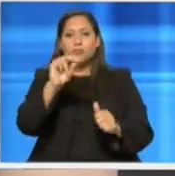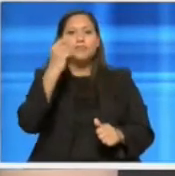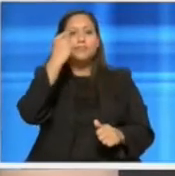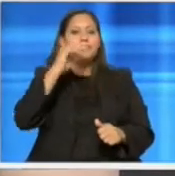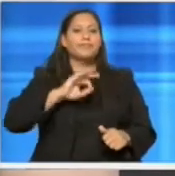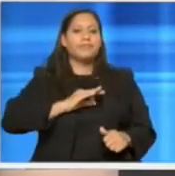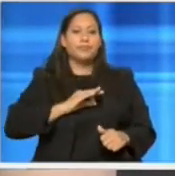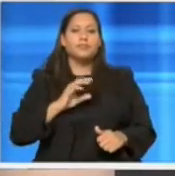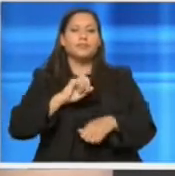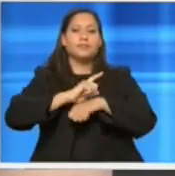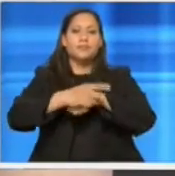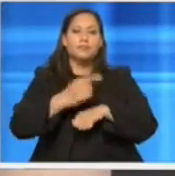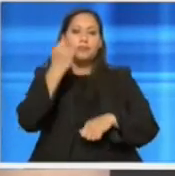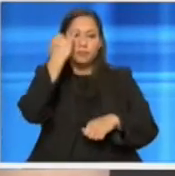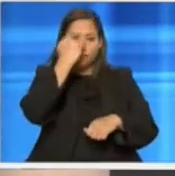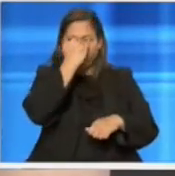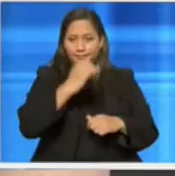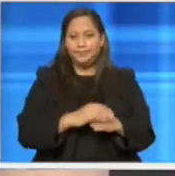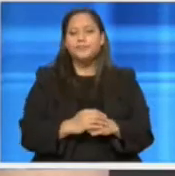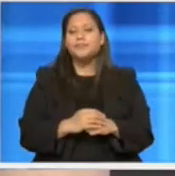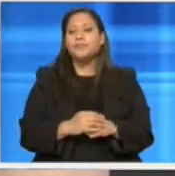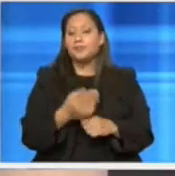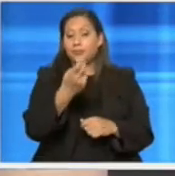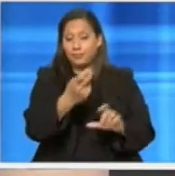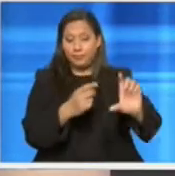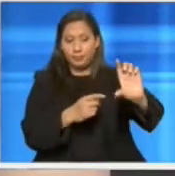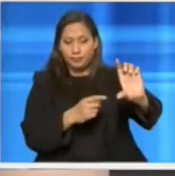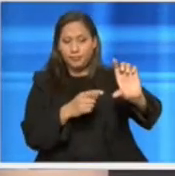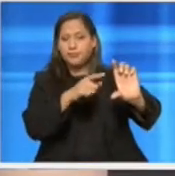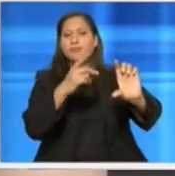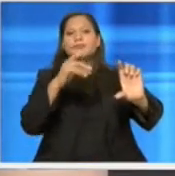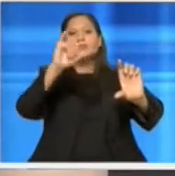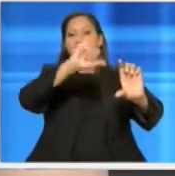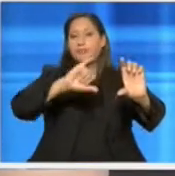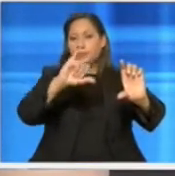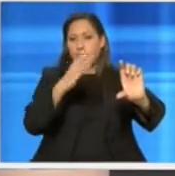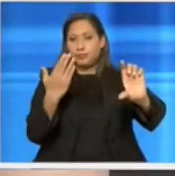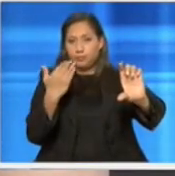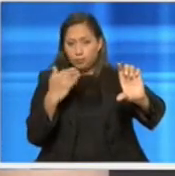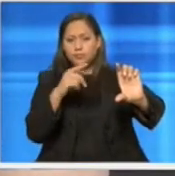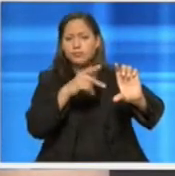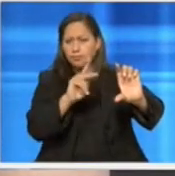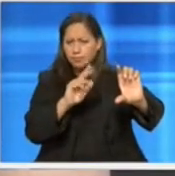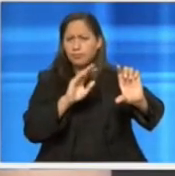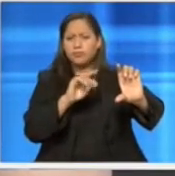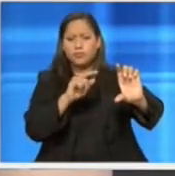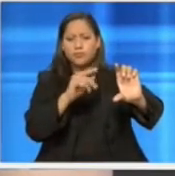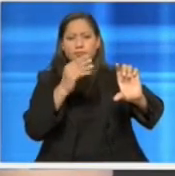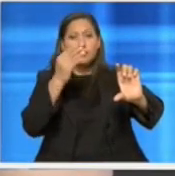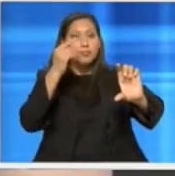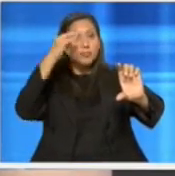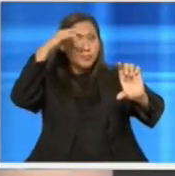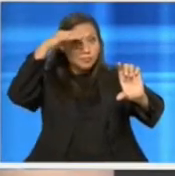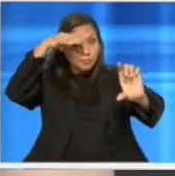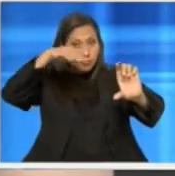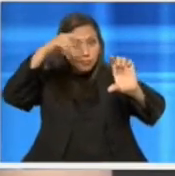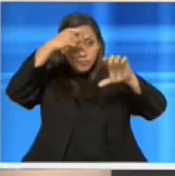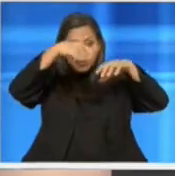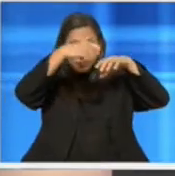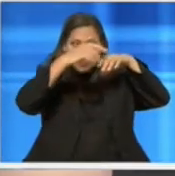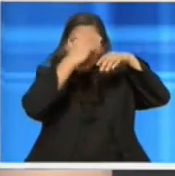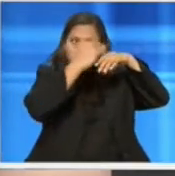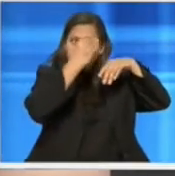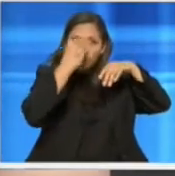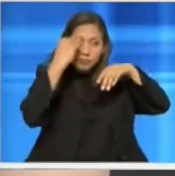infectar y te va a dañar. Este es un producto que no contiene aceite, pero que incluso te retira la máscara de pestañas, que es a prueba de